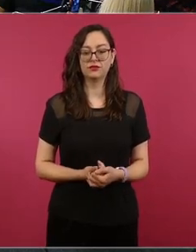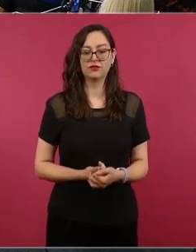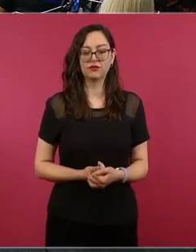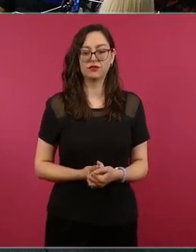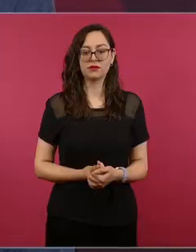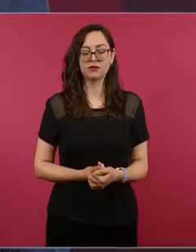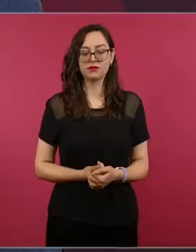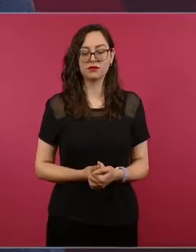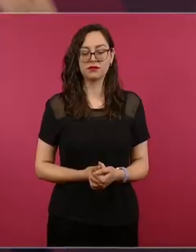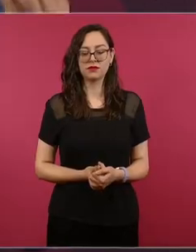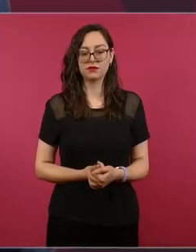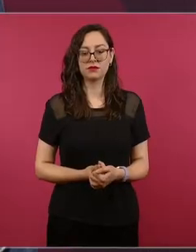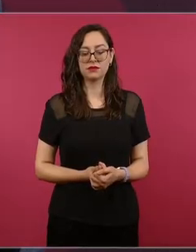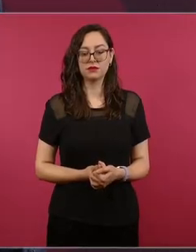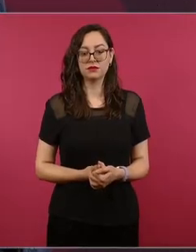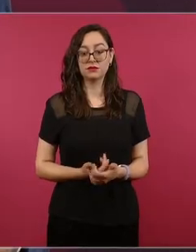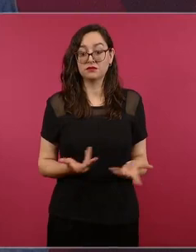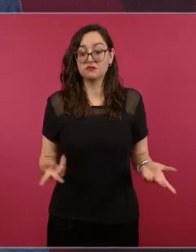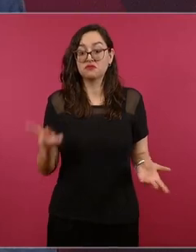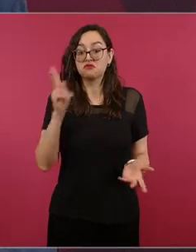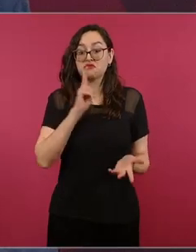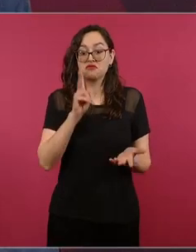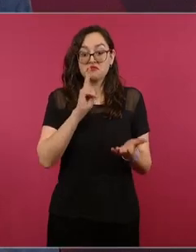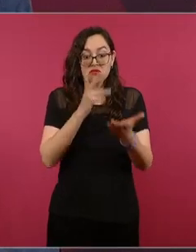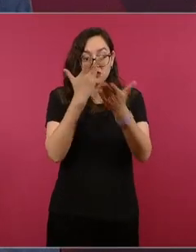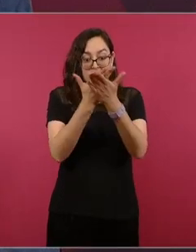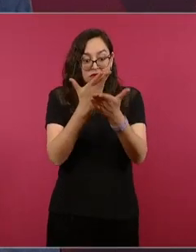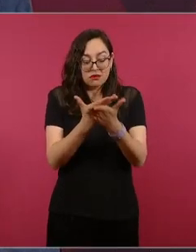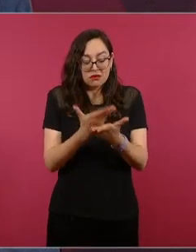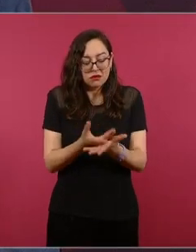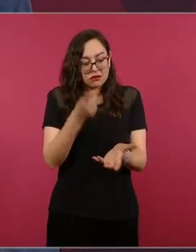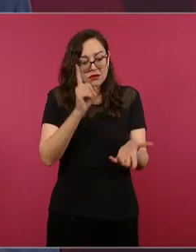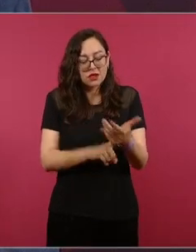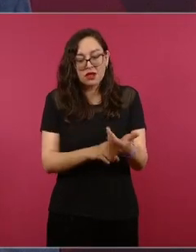Y no hay una sola prueba.